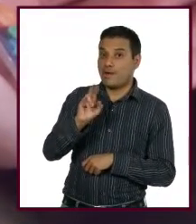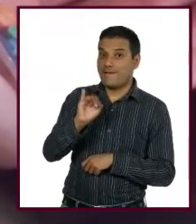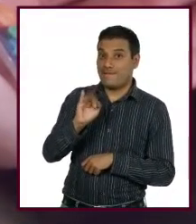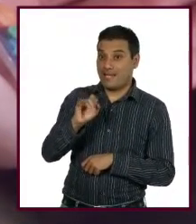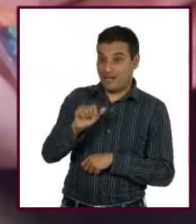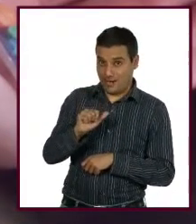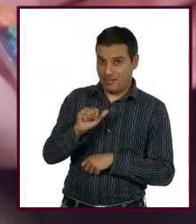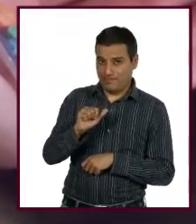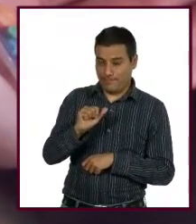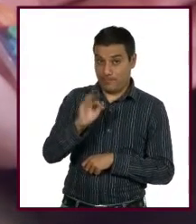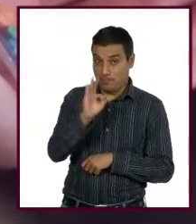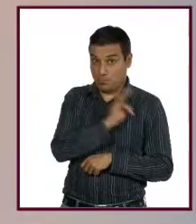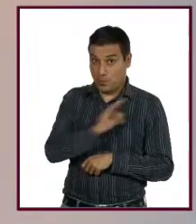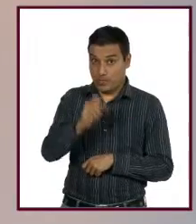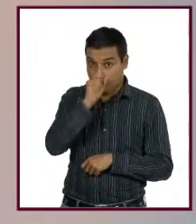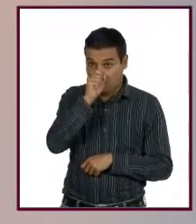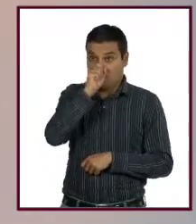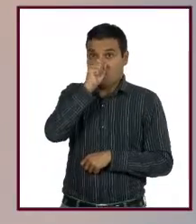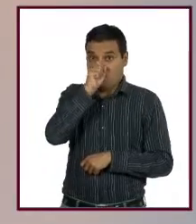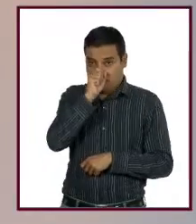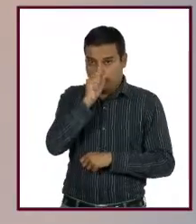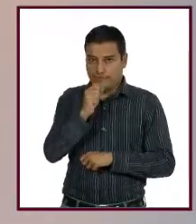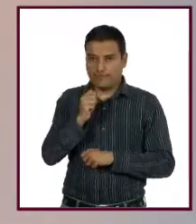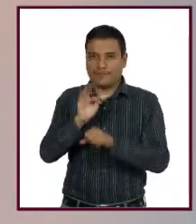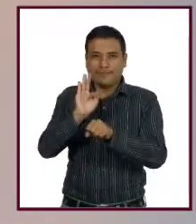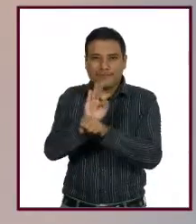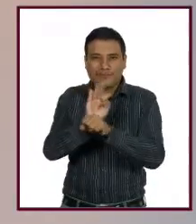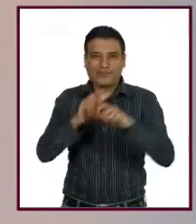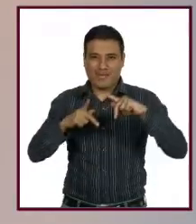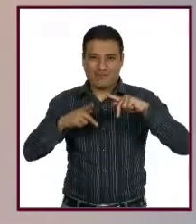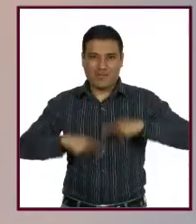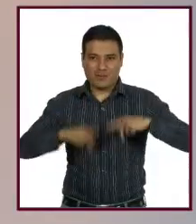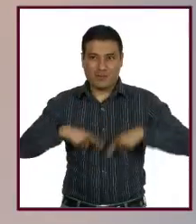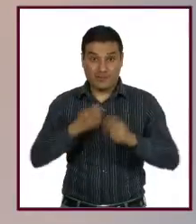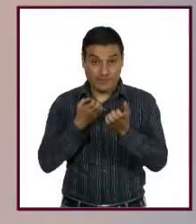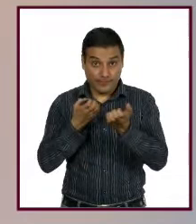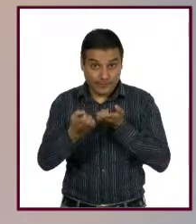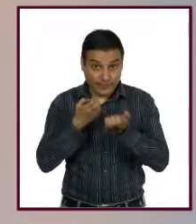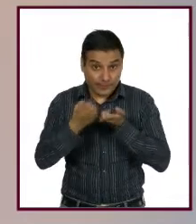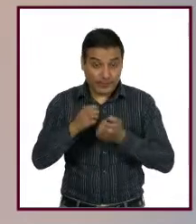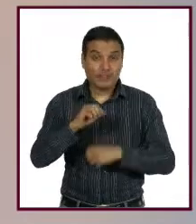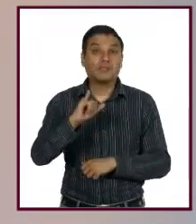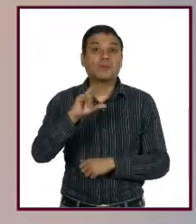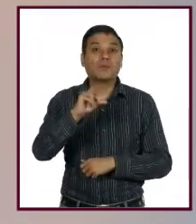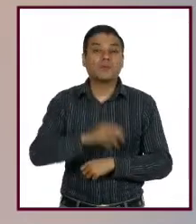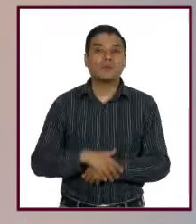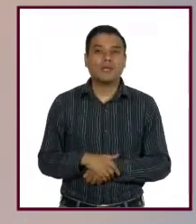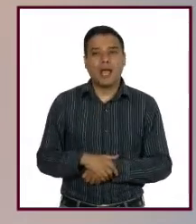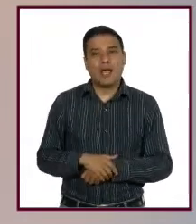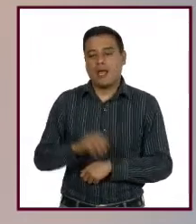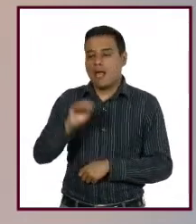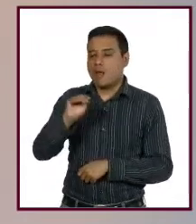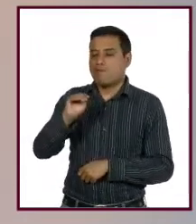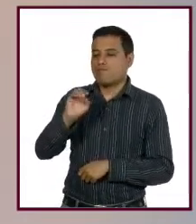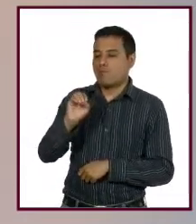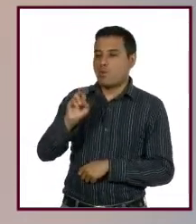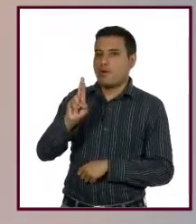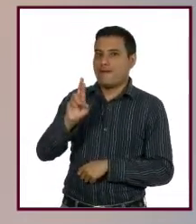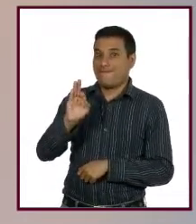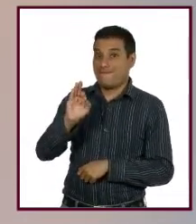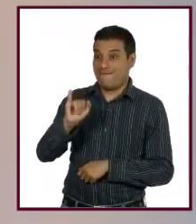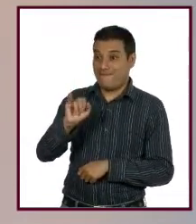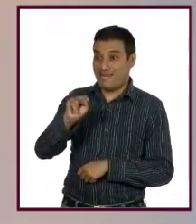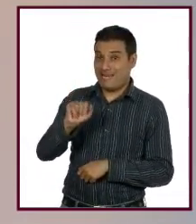hacen ejercicio? Ok. La morfina está en otra categoría de sustancias. La morfina es